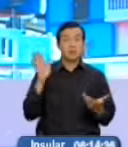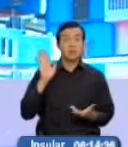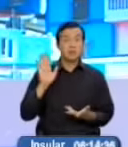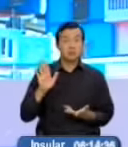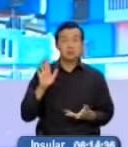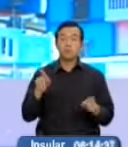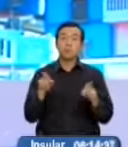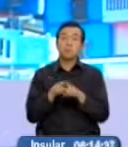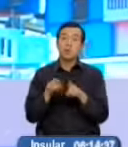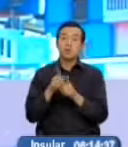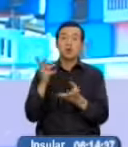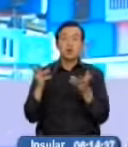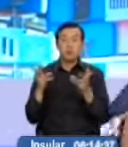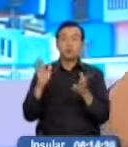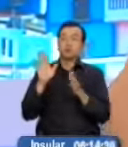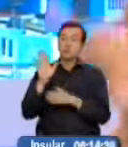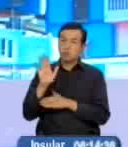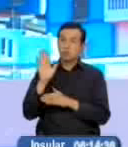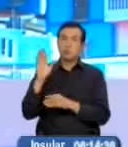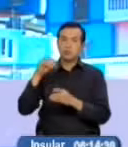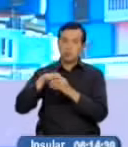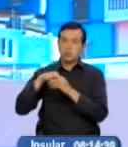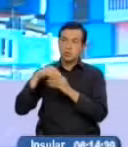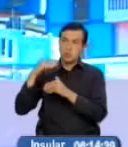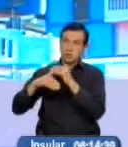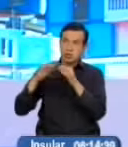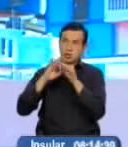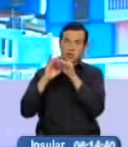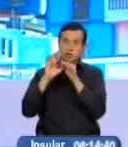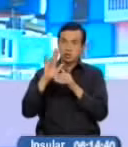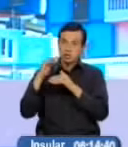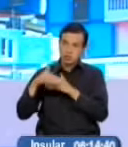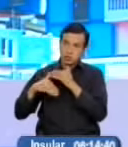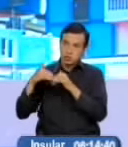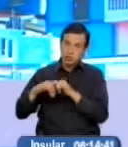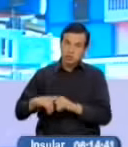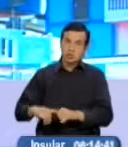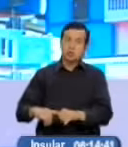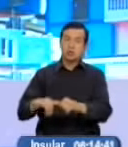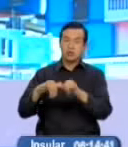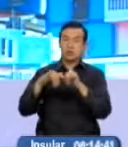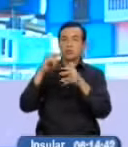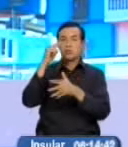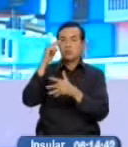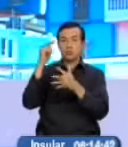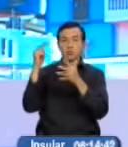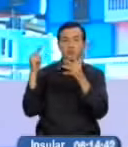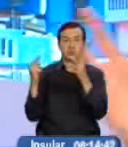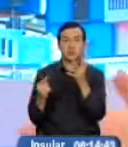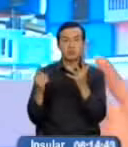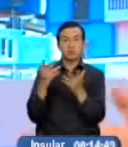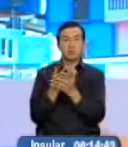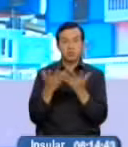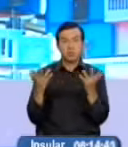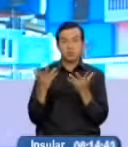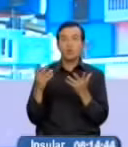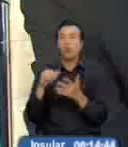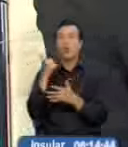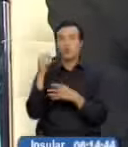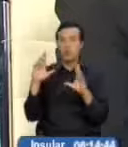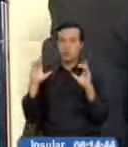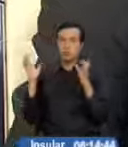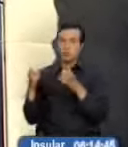como una posibilidad de un actor dentro del espectro de Alianza País, pero que tiene otras posibilidades de otro electorado. Ahora,